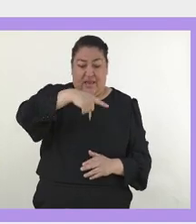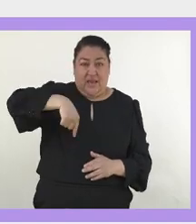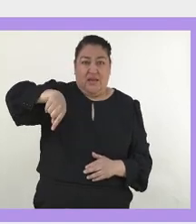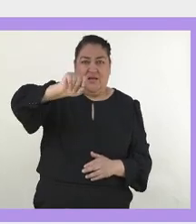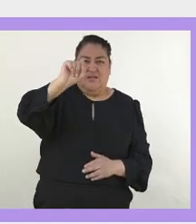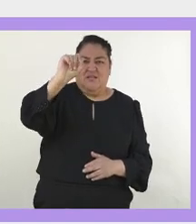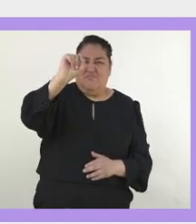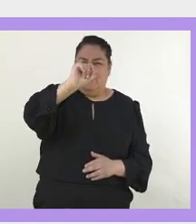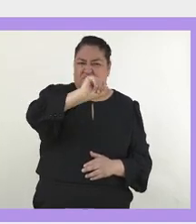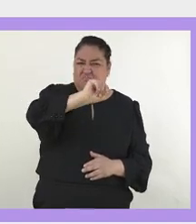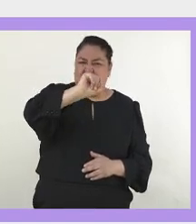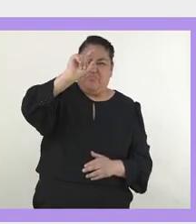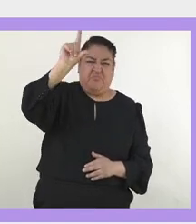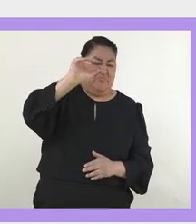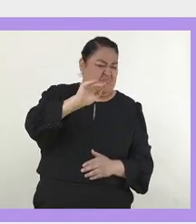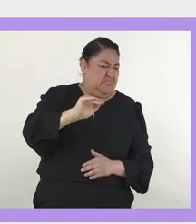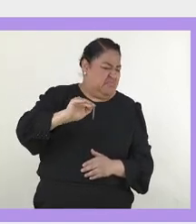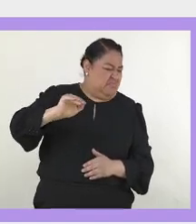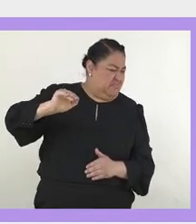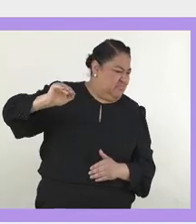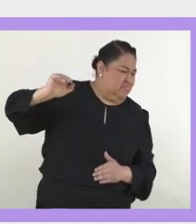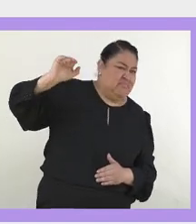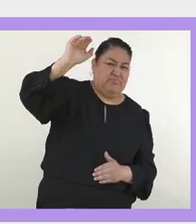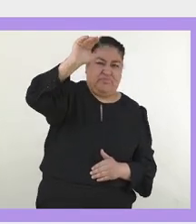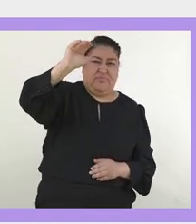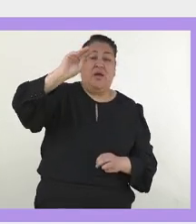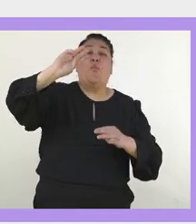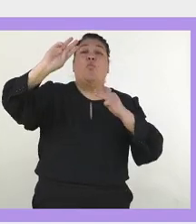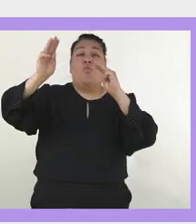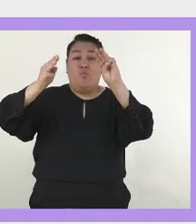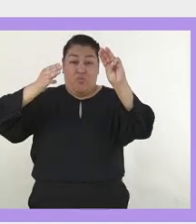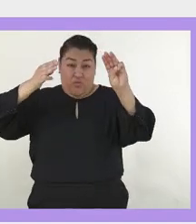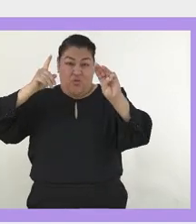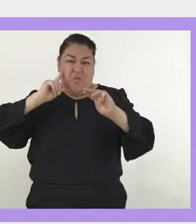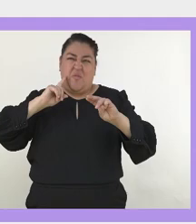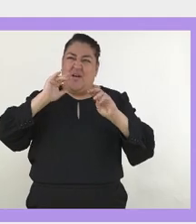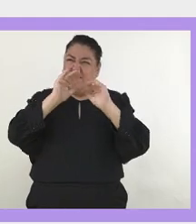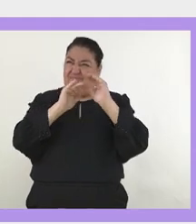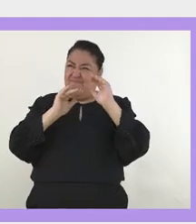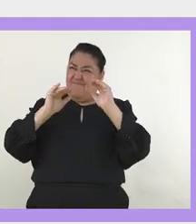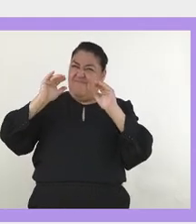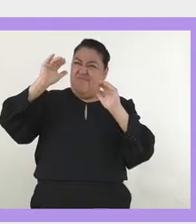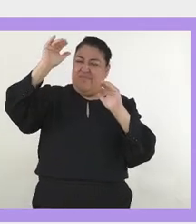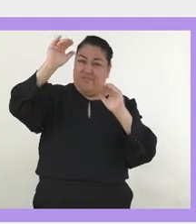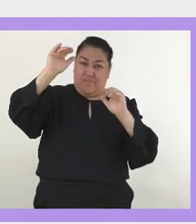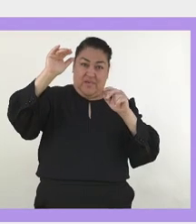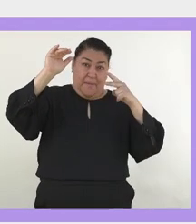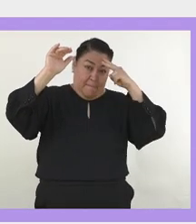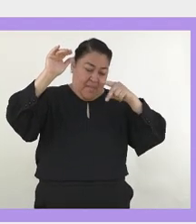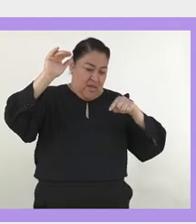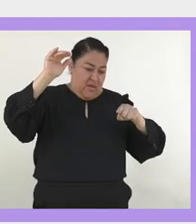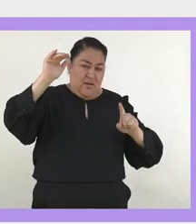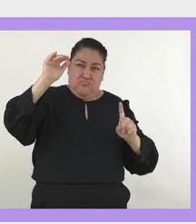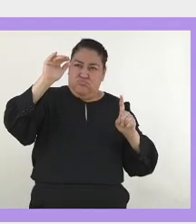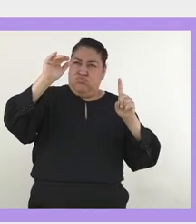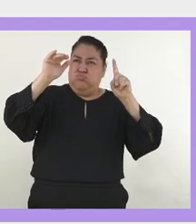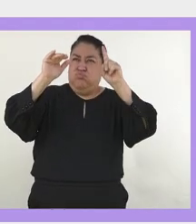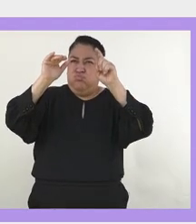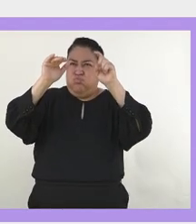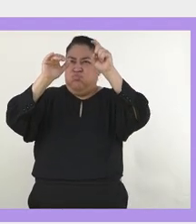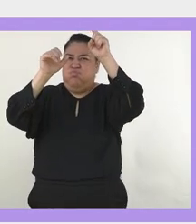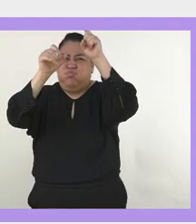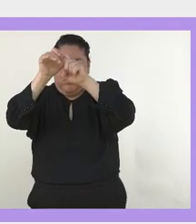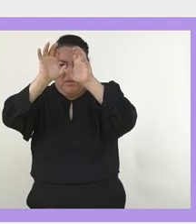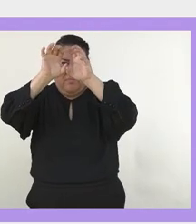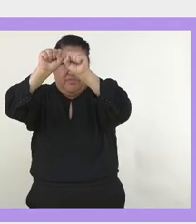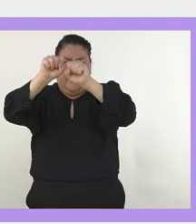de el fútbol femenil mundial este tenemos que empezar a apretar